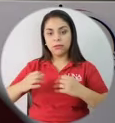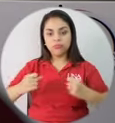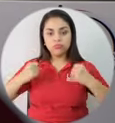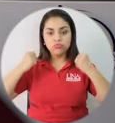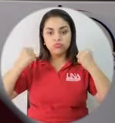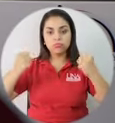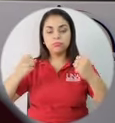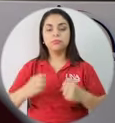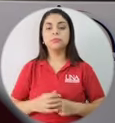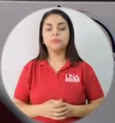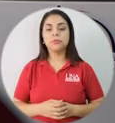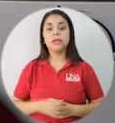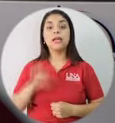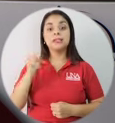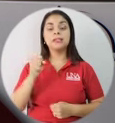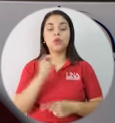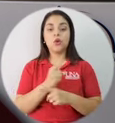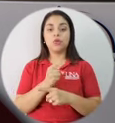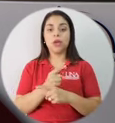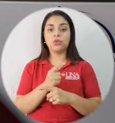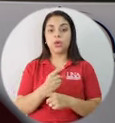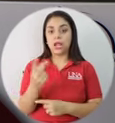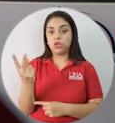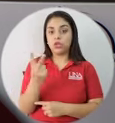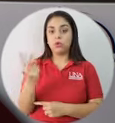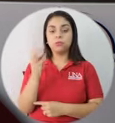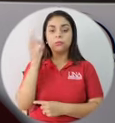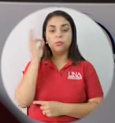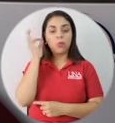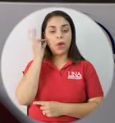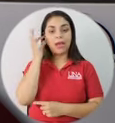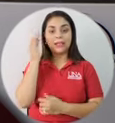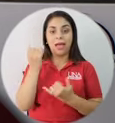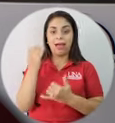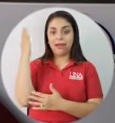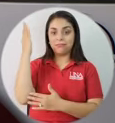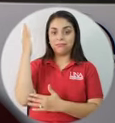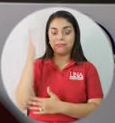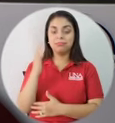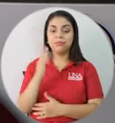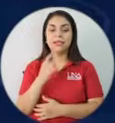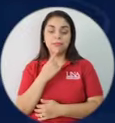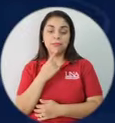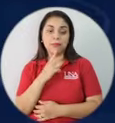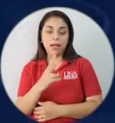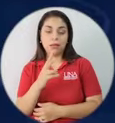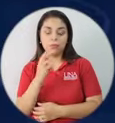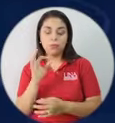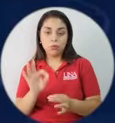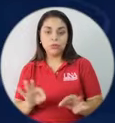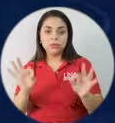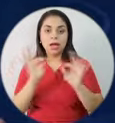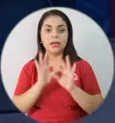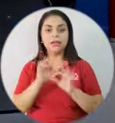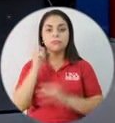es, y son muy ilustrativas ambas opiniones que acabamos de escuchar, porque realmente nos ayudan a entender